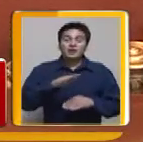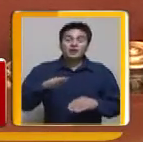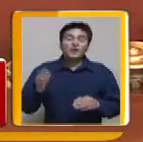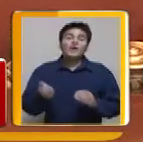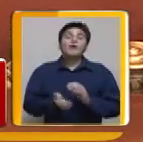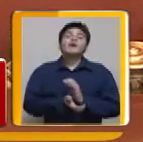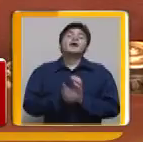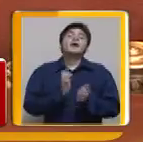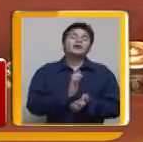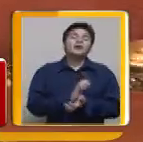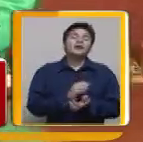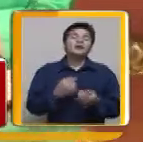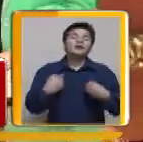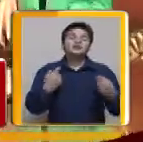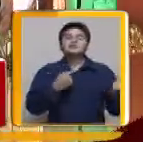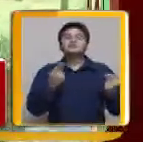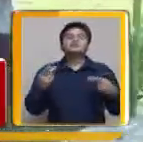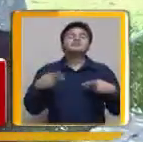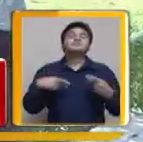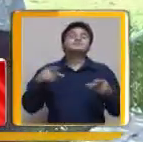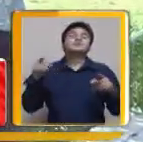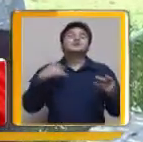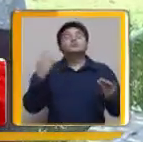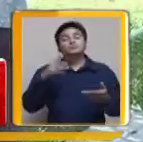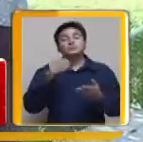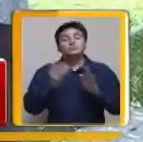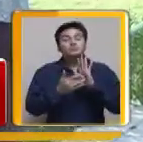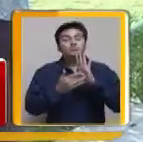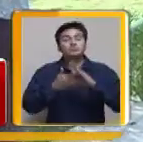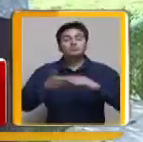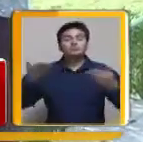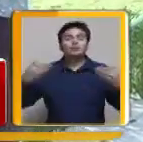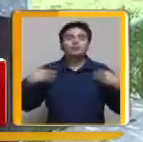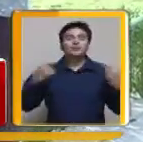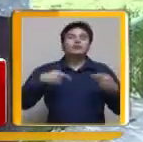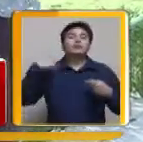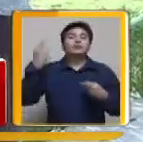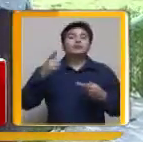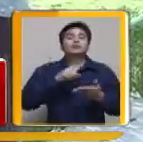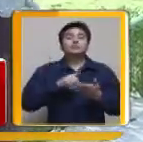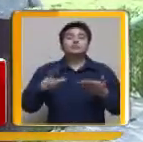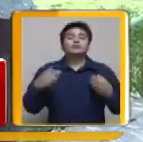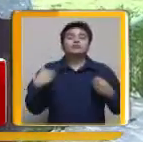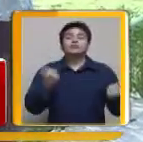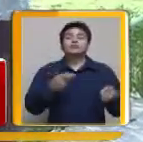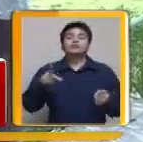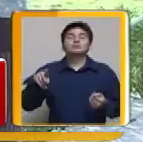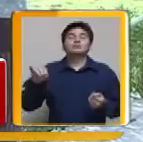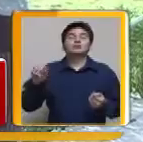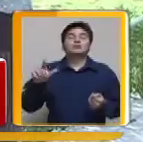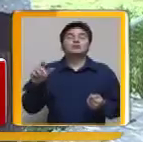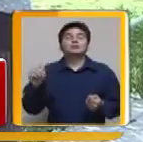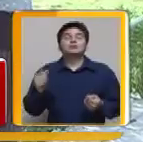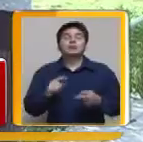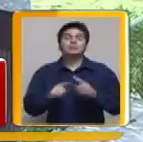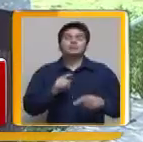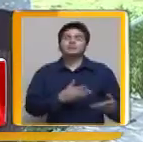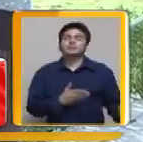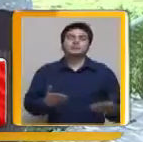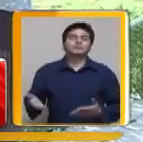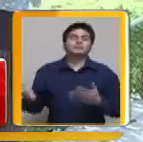de suelo muchísimo más asertivos. Los profesionales que trabajan con este documento podrán recabarlo a partir de la siguiente semana en